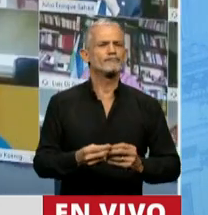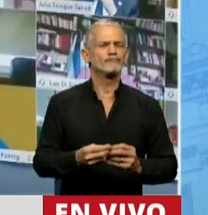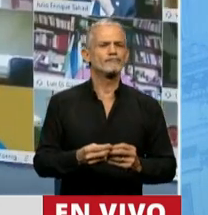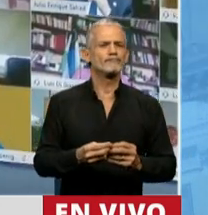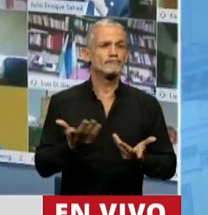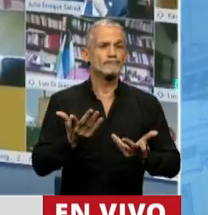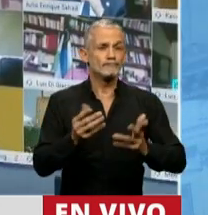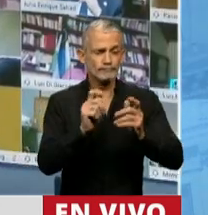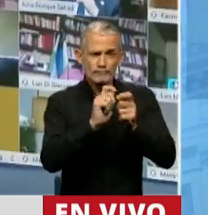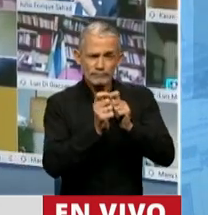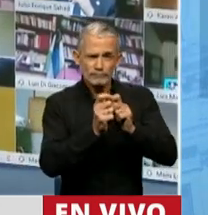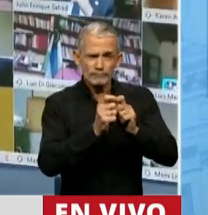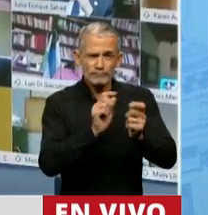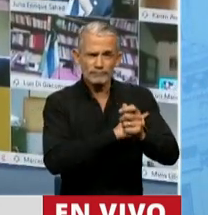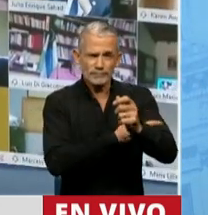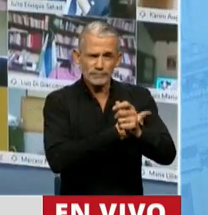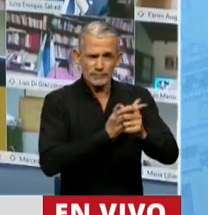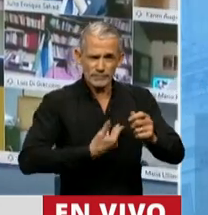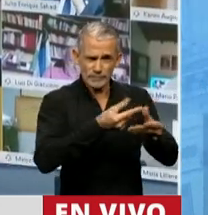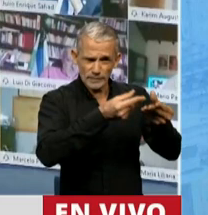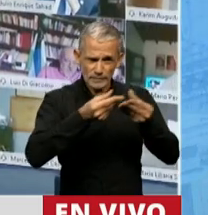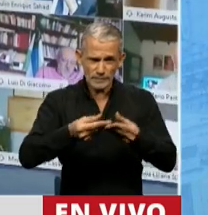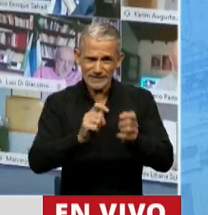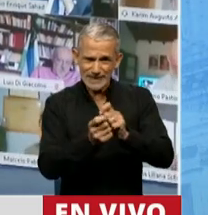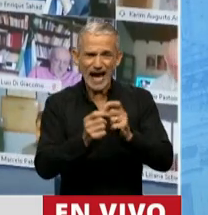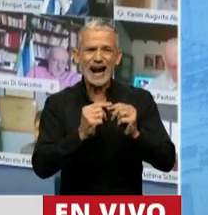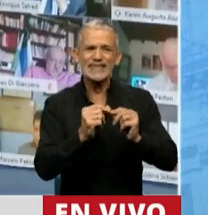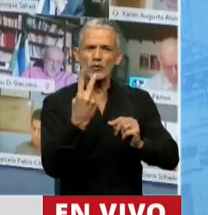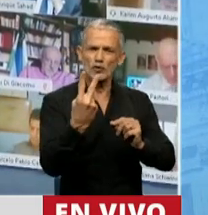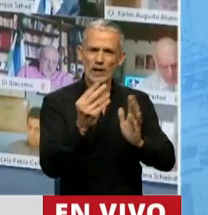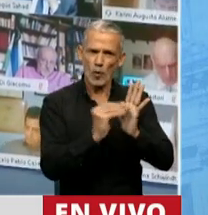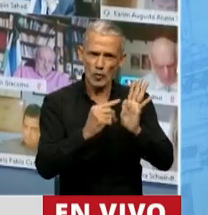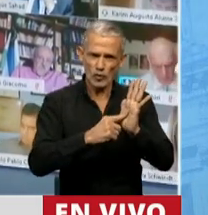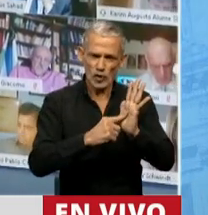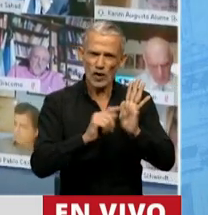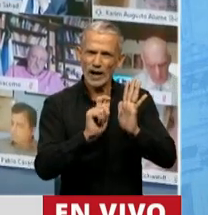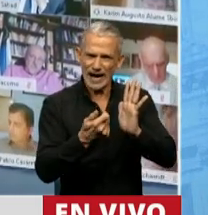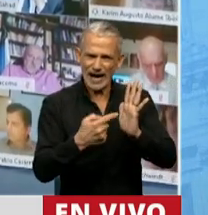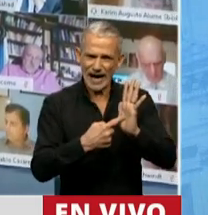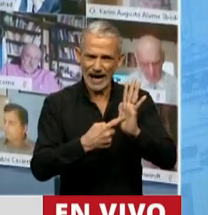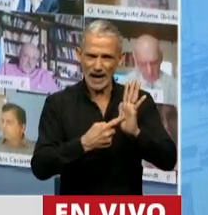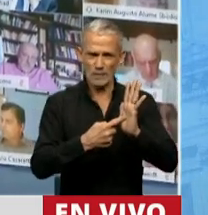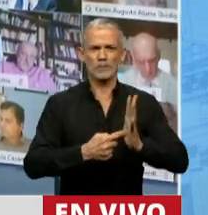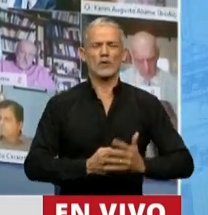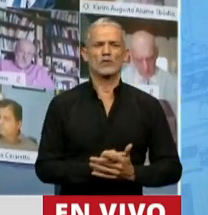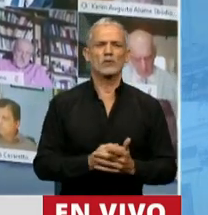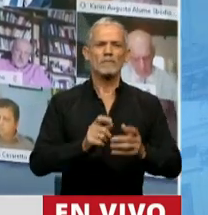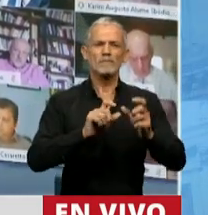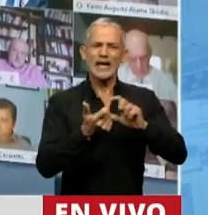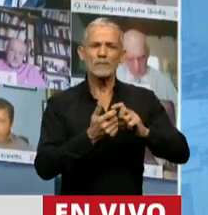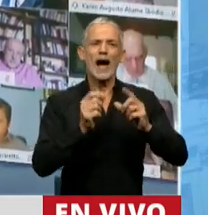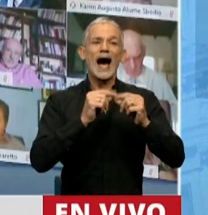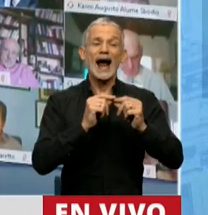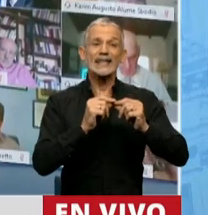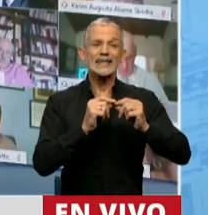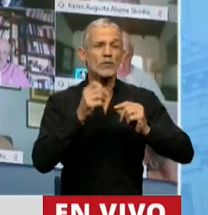se introdujeron en su artículo segundo, que sustituye el